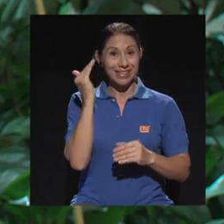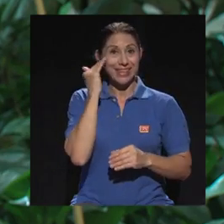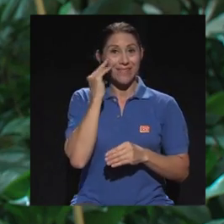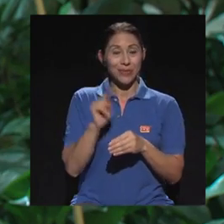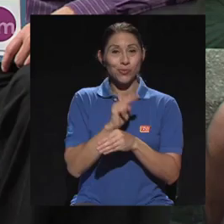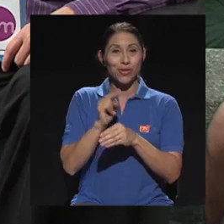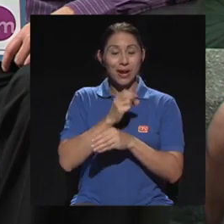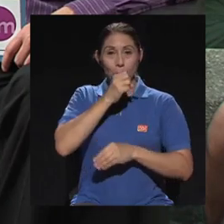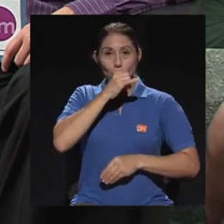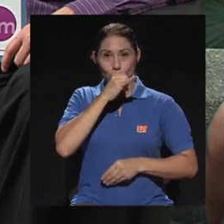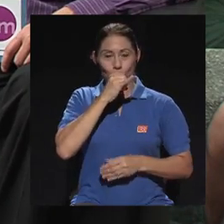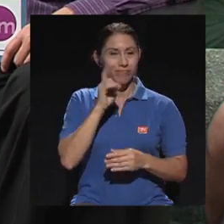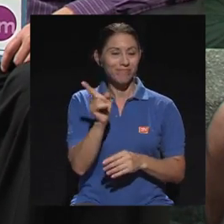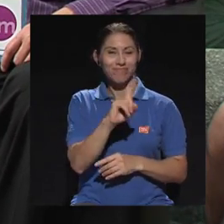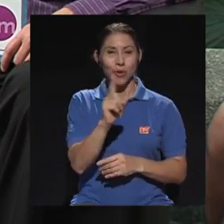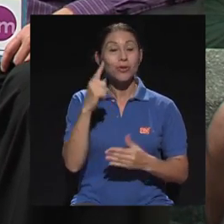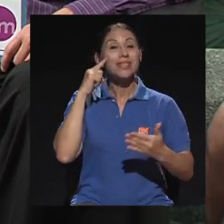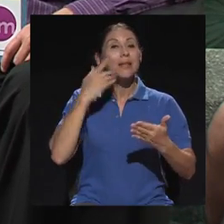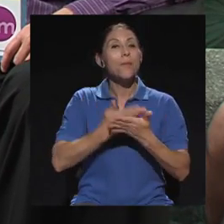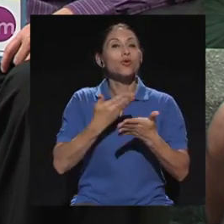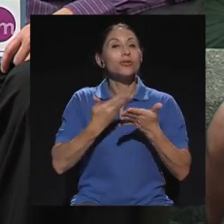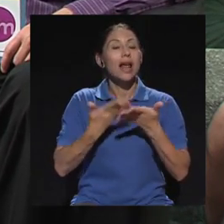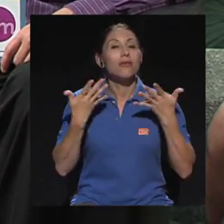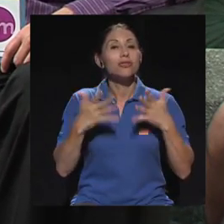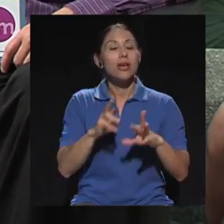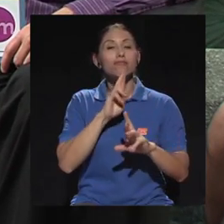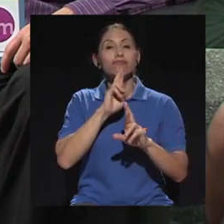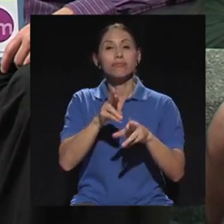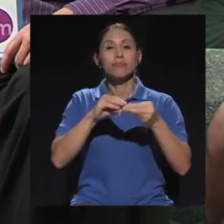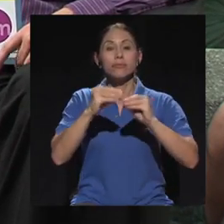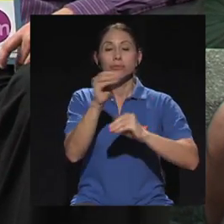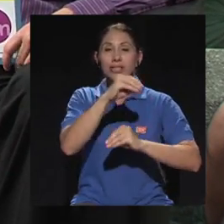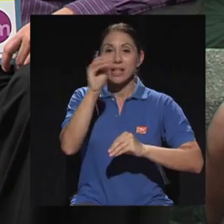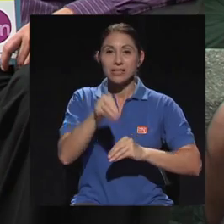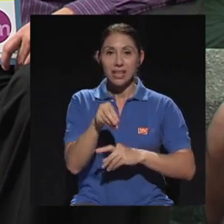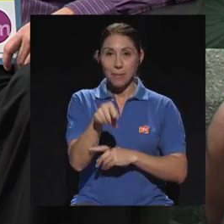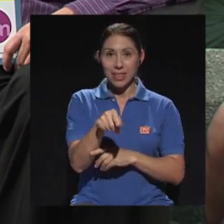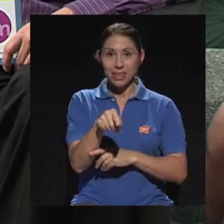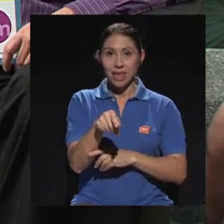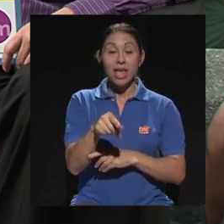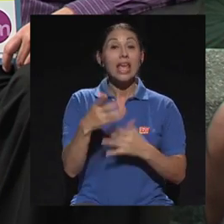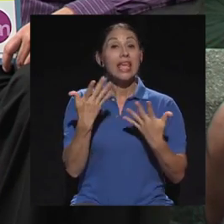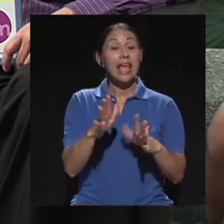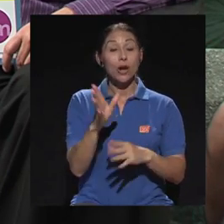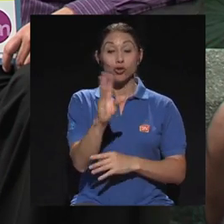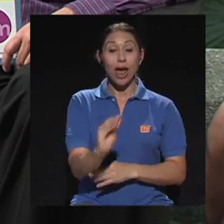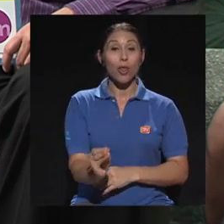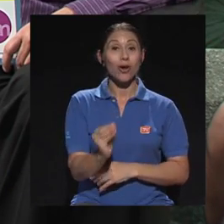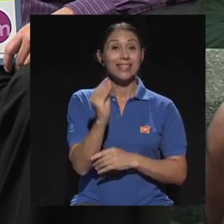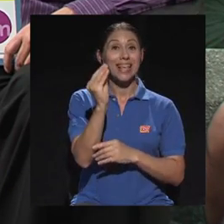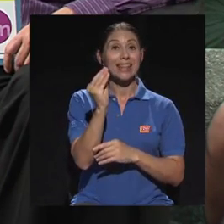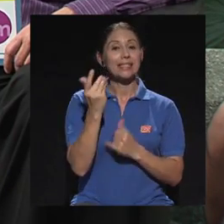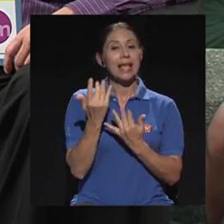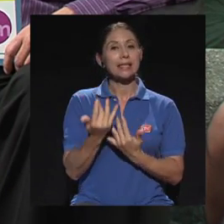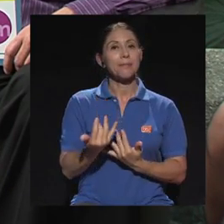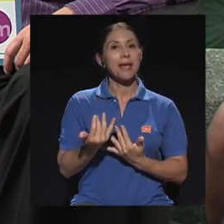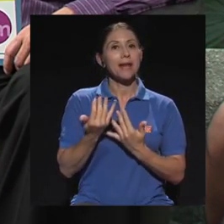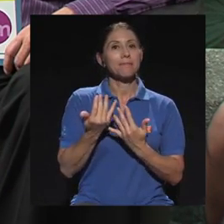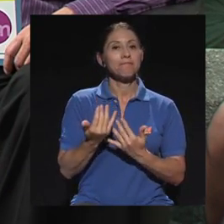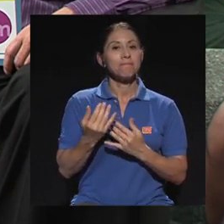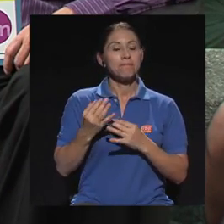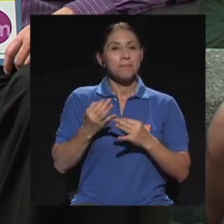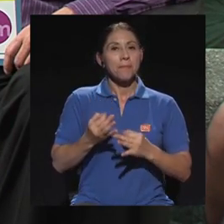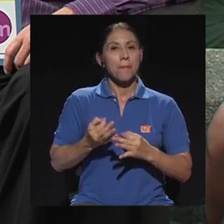del condón. Incluso está demostrado estadísticamente que los adolescentes que prolongan el inicio de su relación